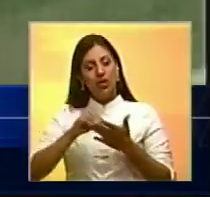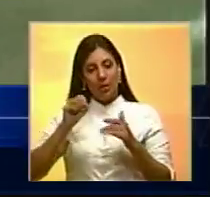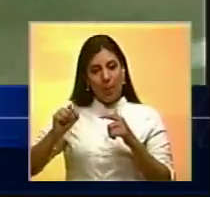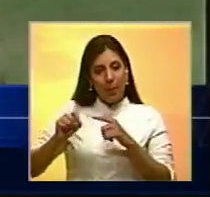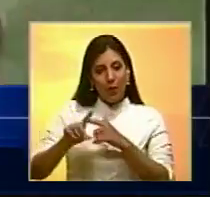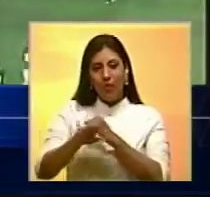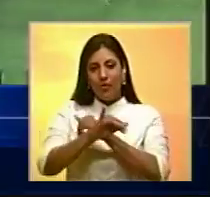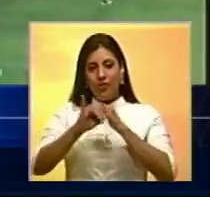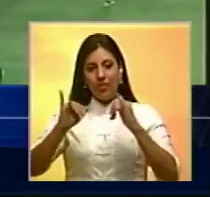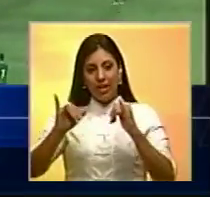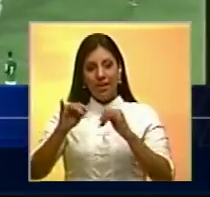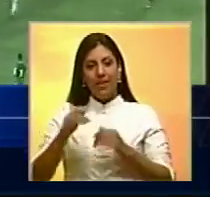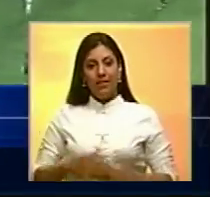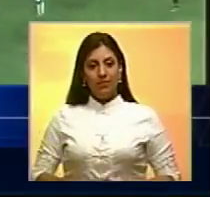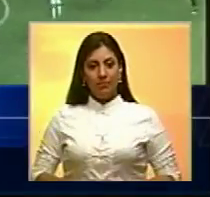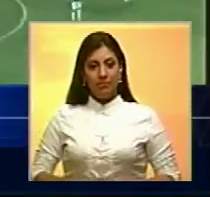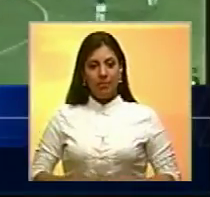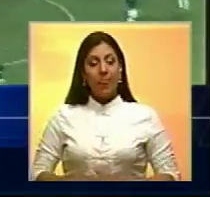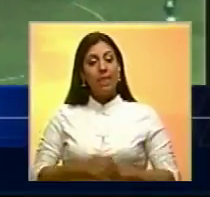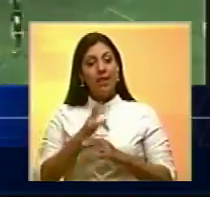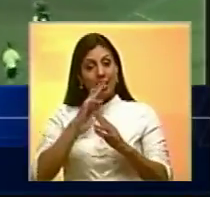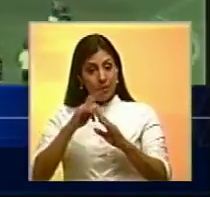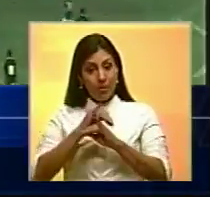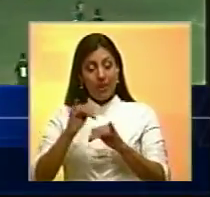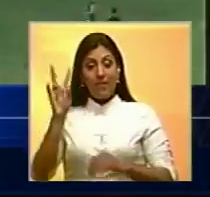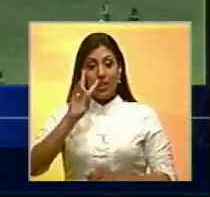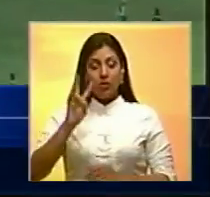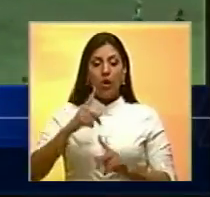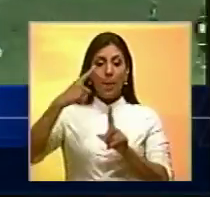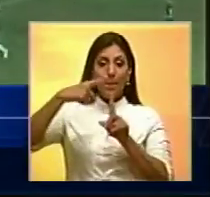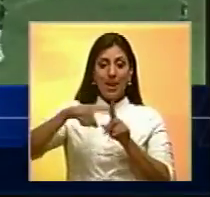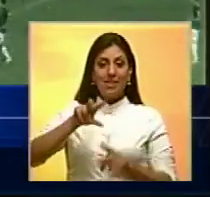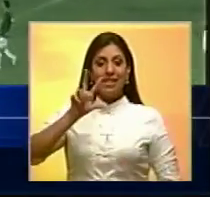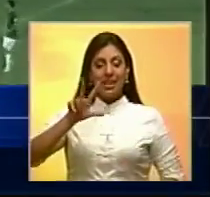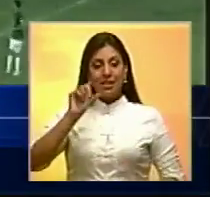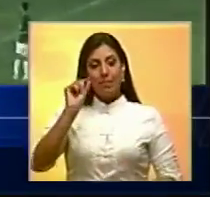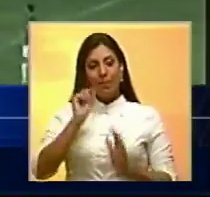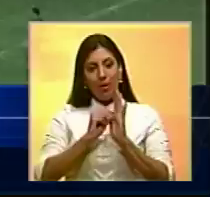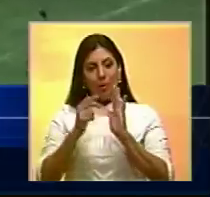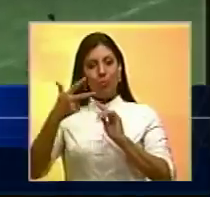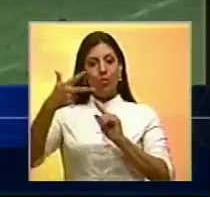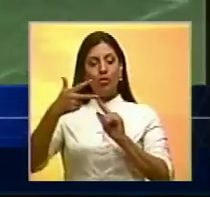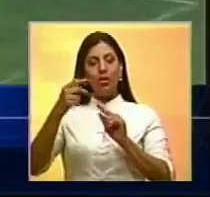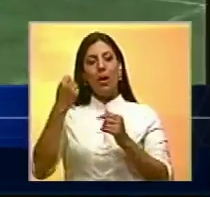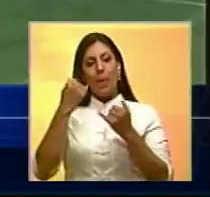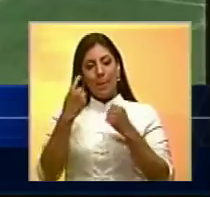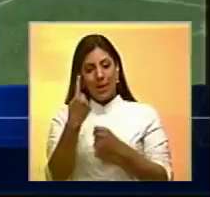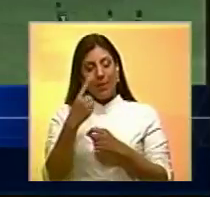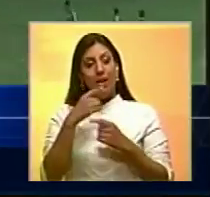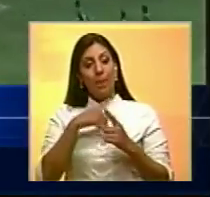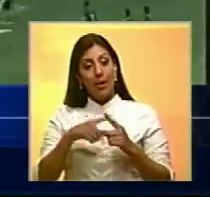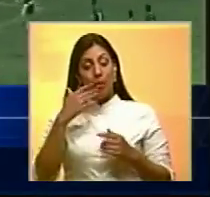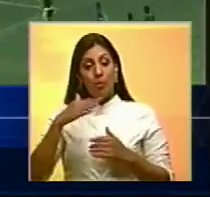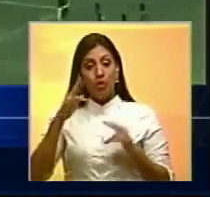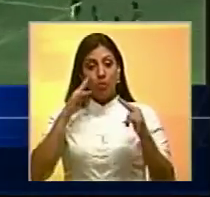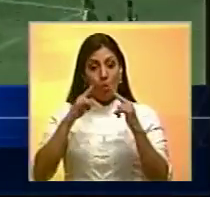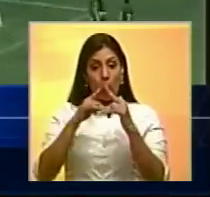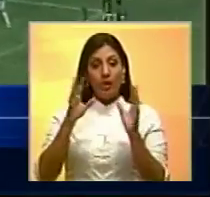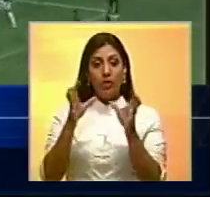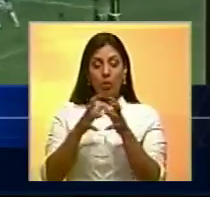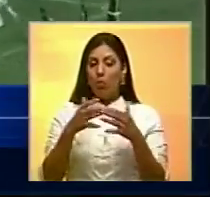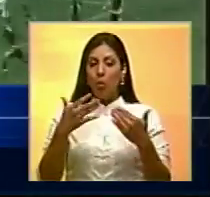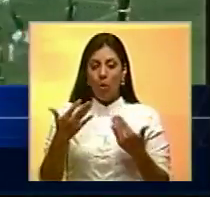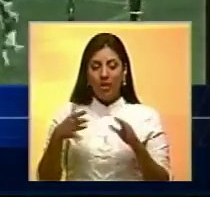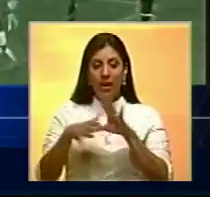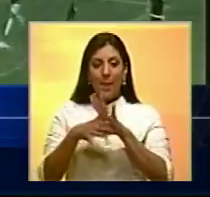cifras definitivas al marcador. Con este resultado, Venezuela sumó los 3 primeros puntos de las eliminatorias. El próximo encuentro de la selección